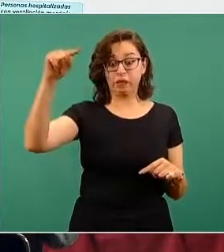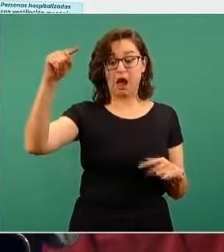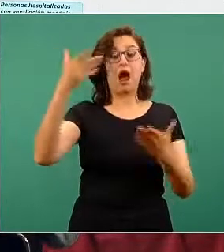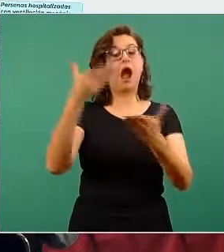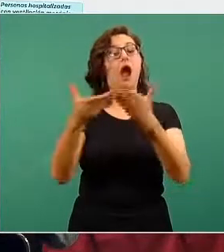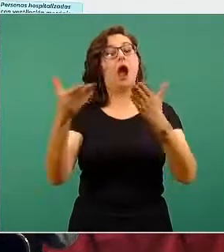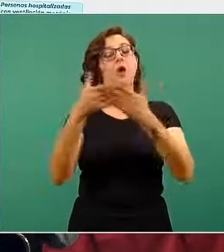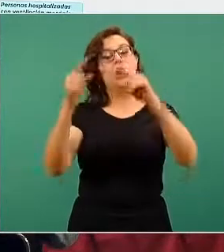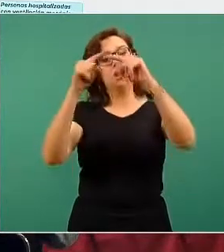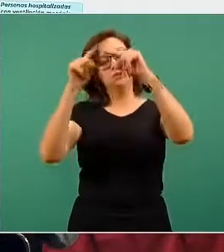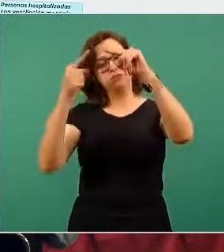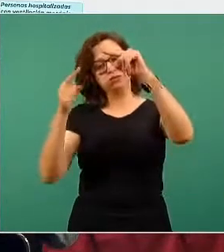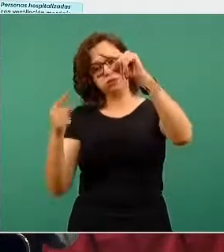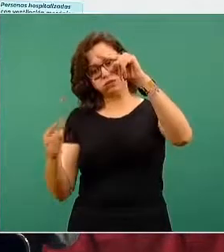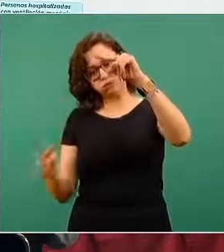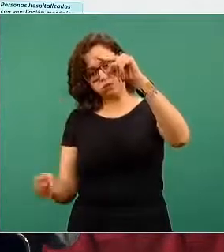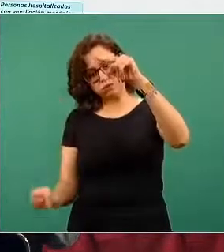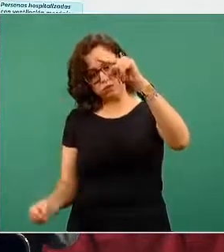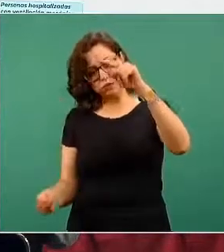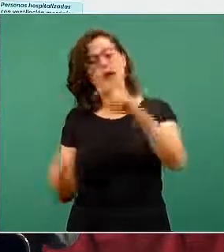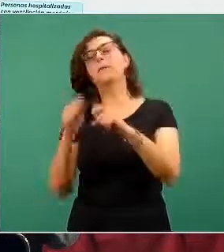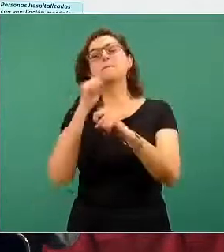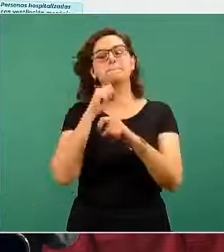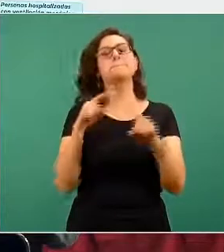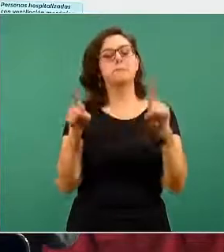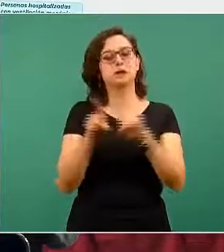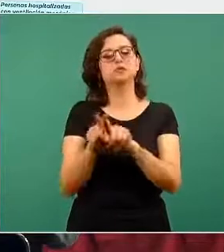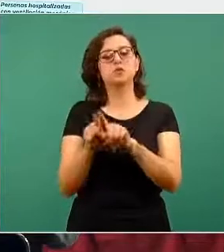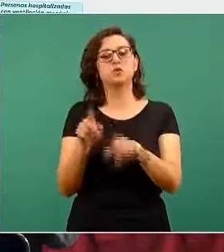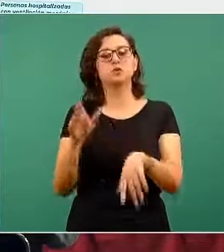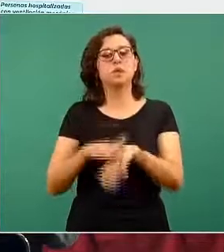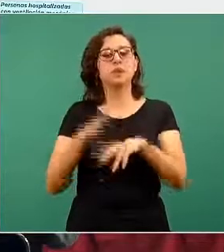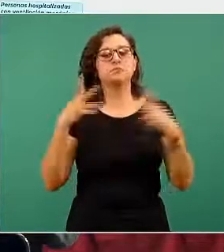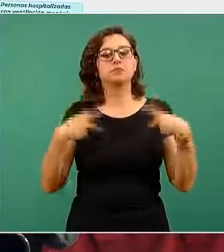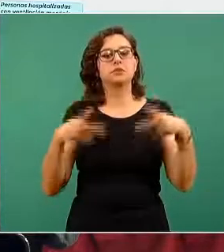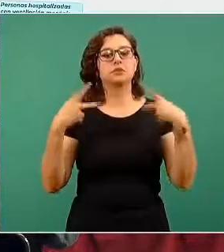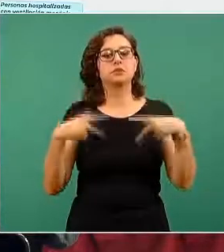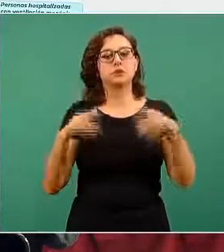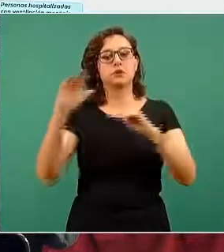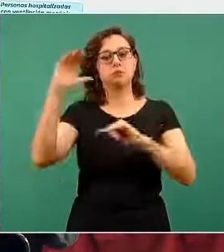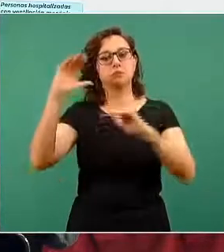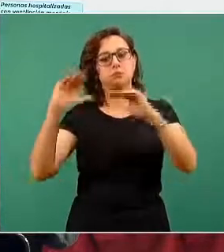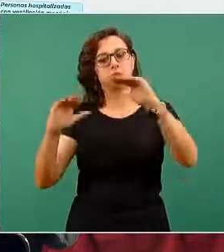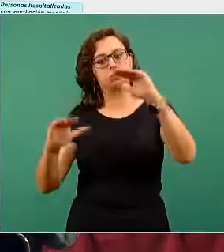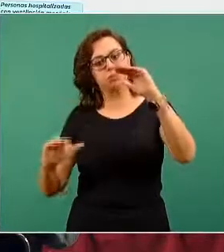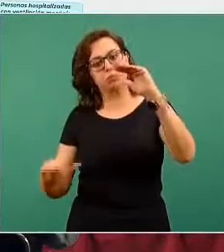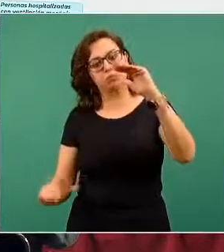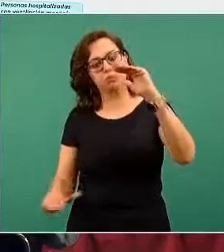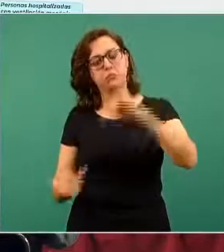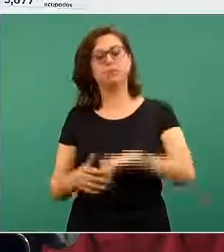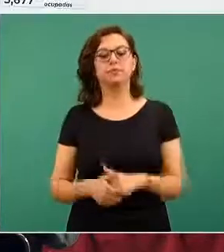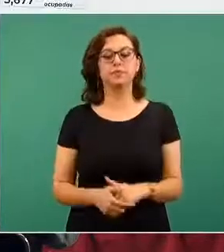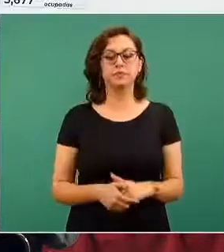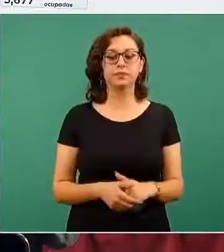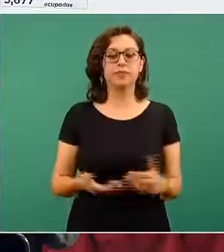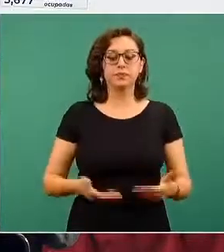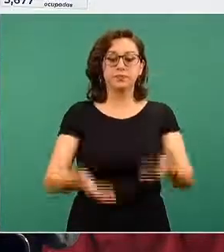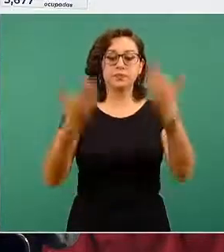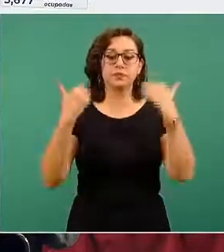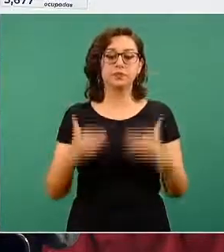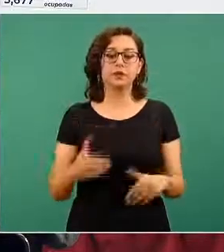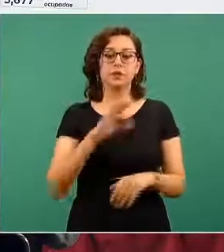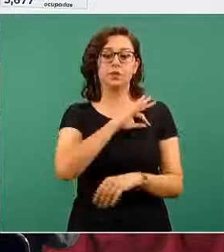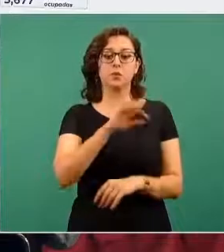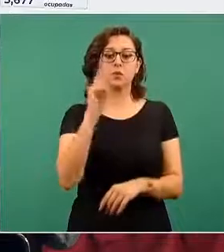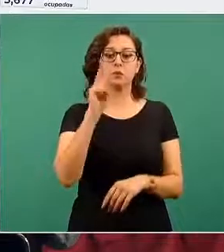también es mayor que el que en su momento se logró después de la primera ola. Si vemos la siguiente diapositiva, enfocamos a las entidades en